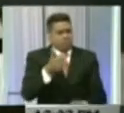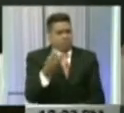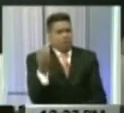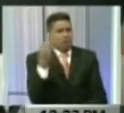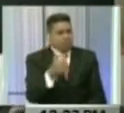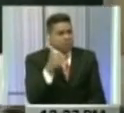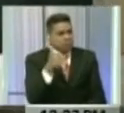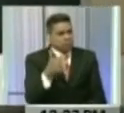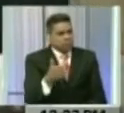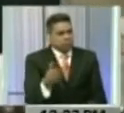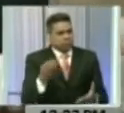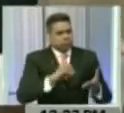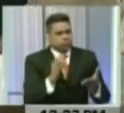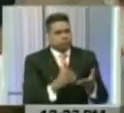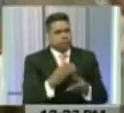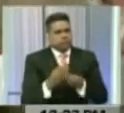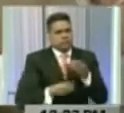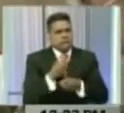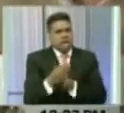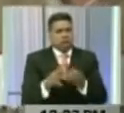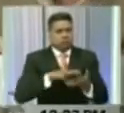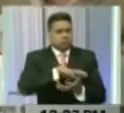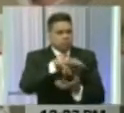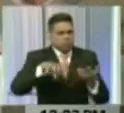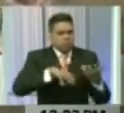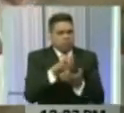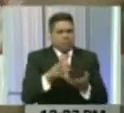y creas un tremendo problema.